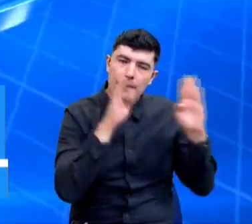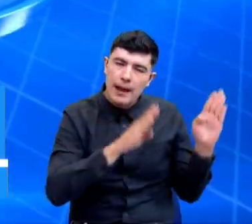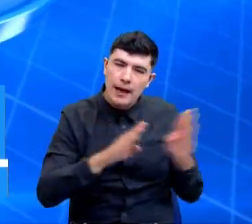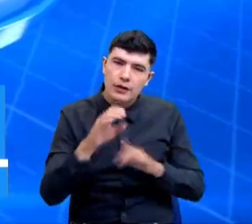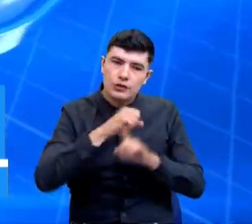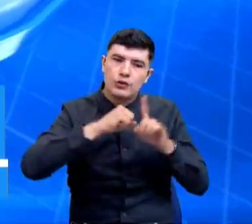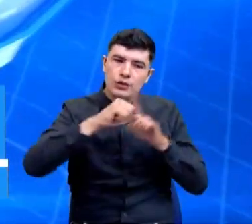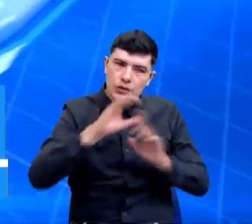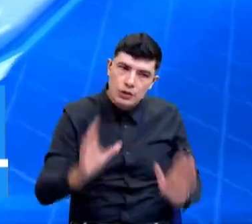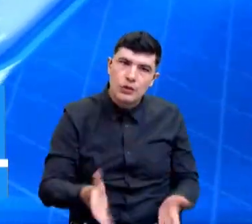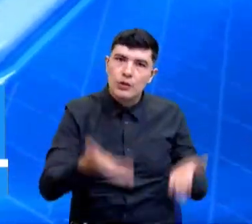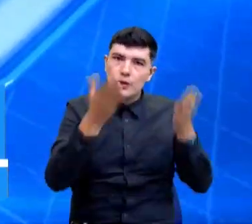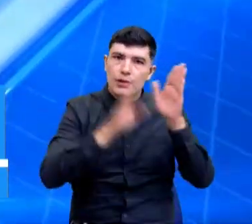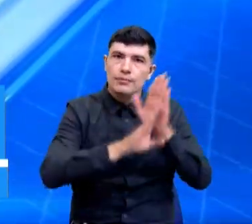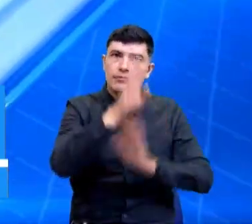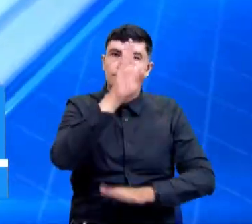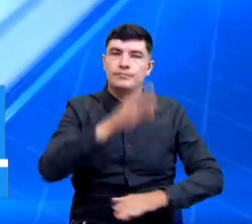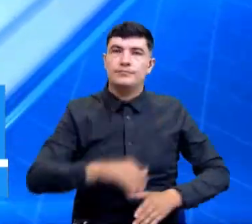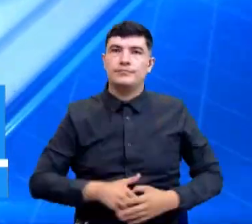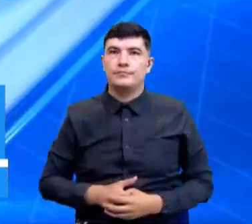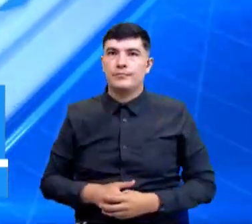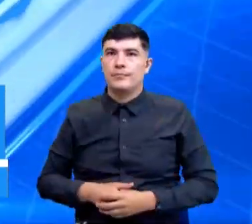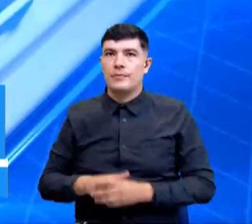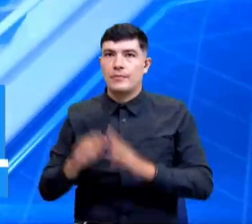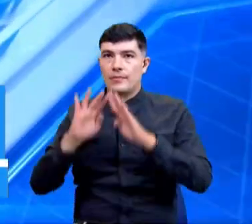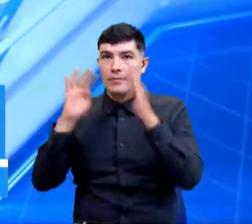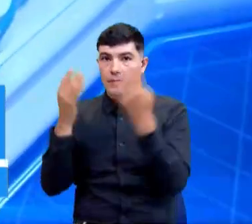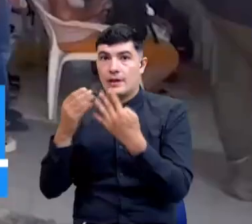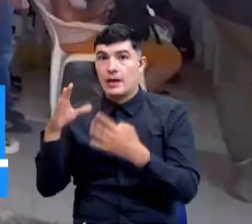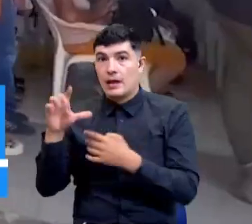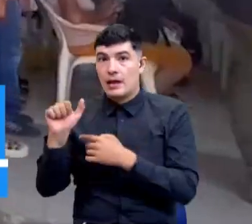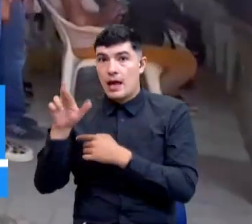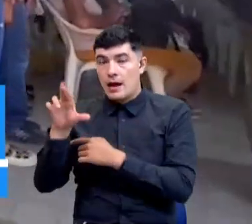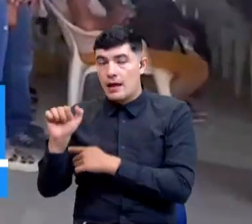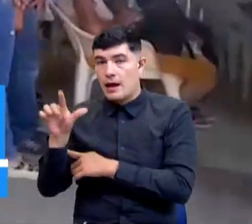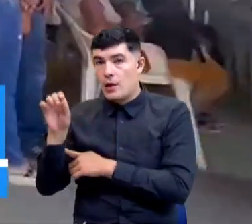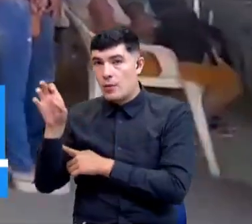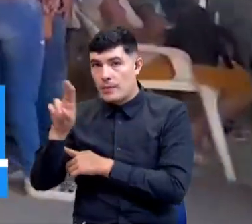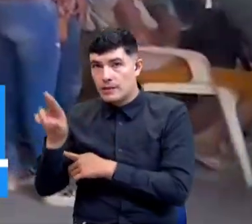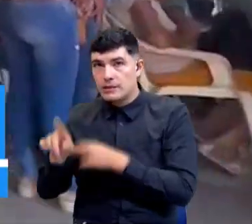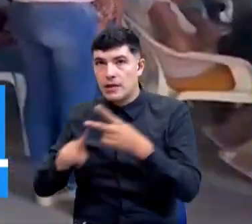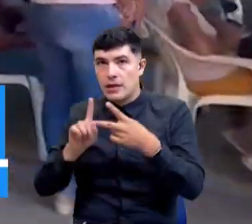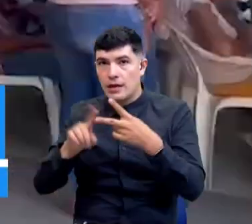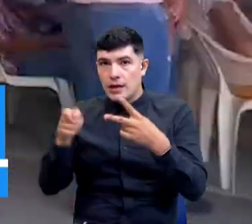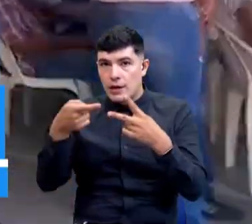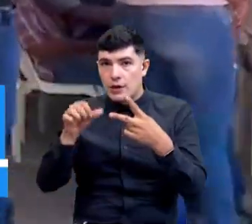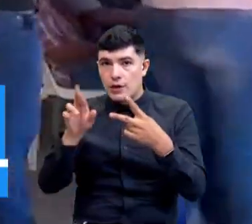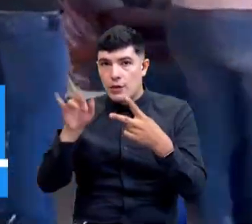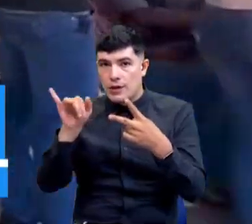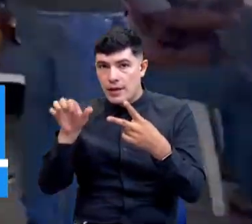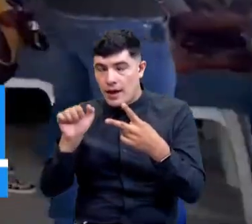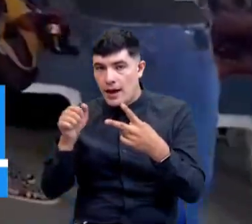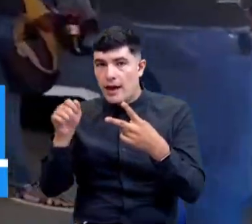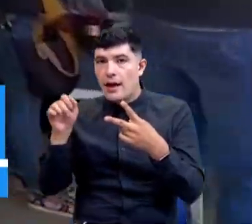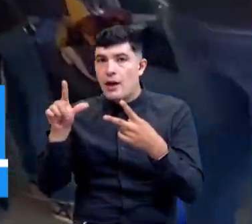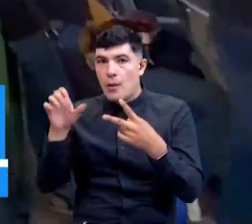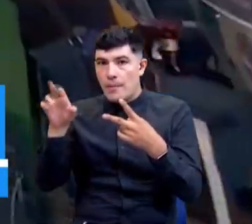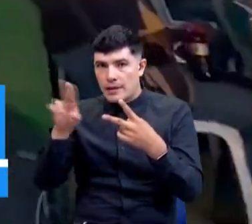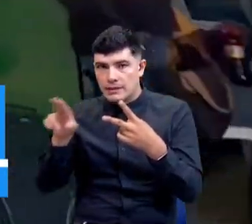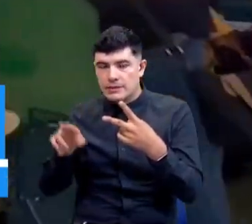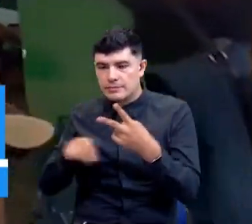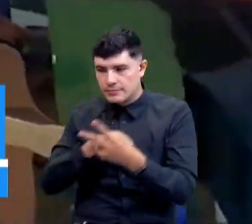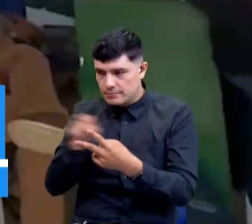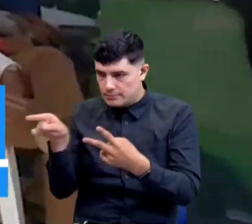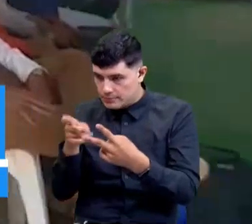la asistencia de las senadoras de la Comisión de Paz, Clara López y Gloria Flores, quienes fueron enfáticas en la solicitud realizada por